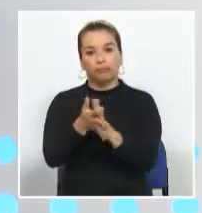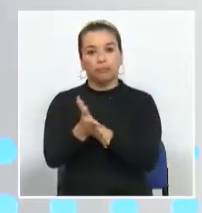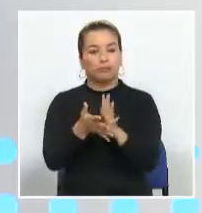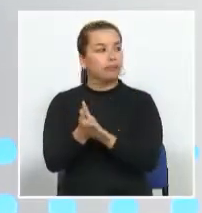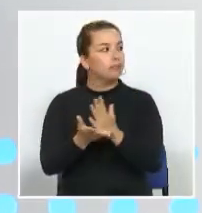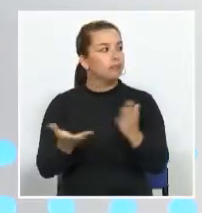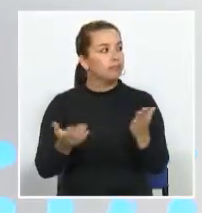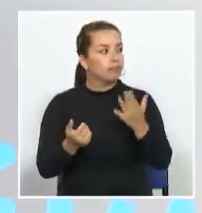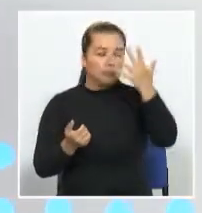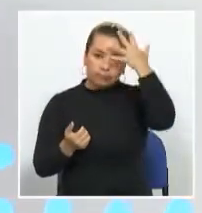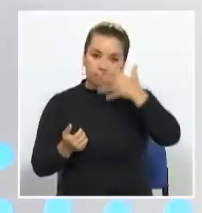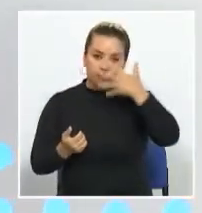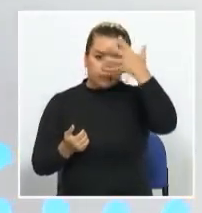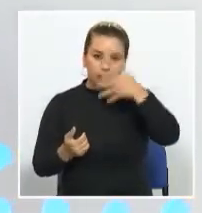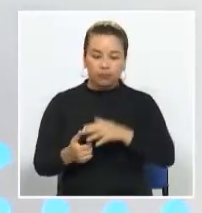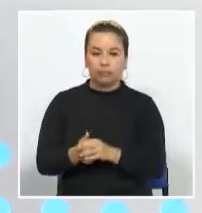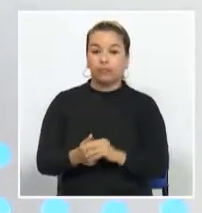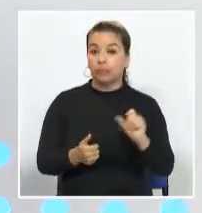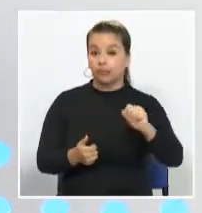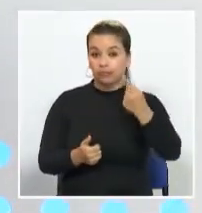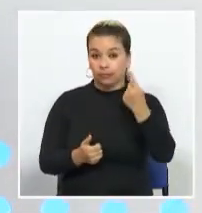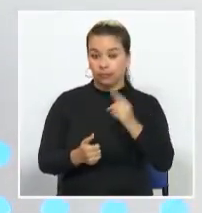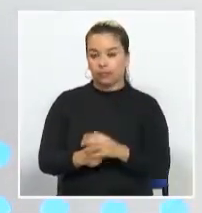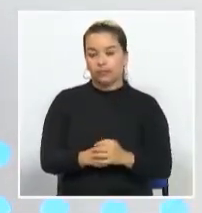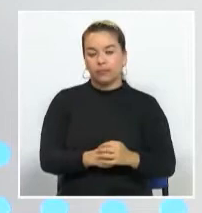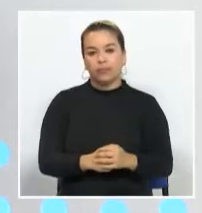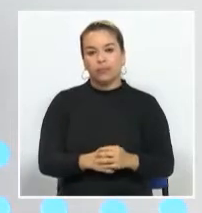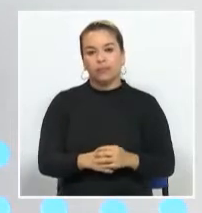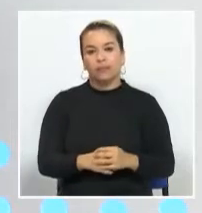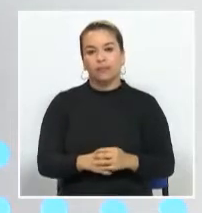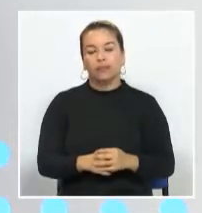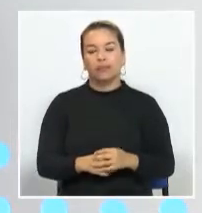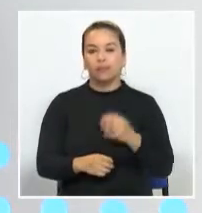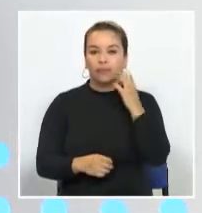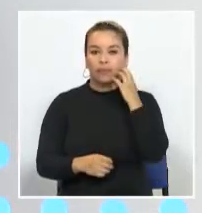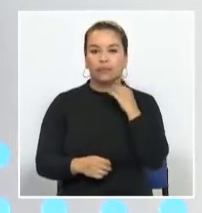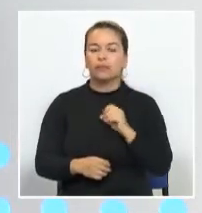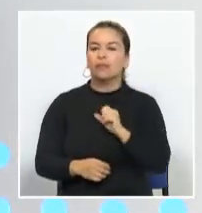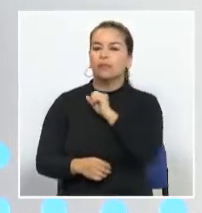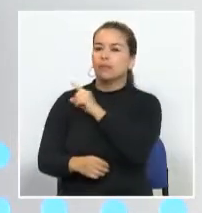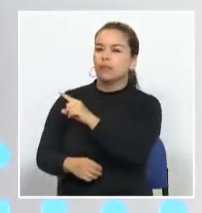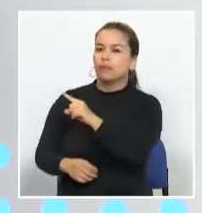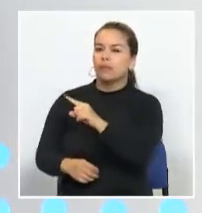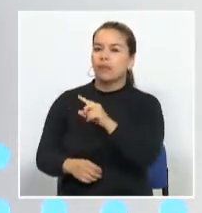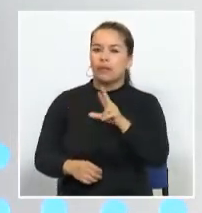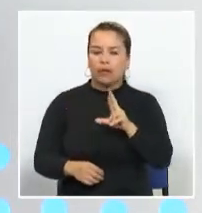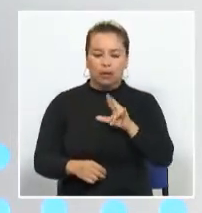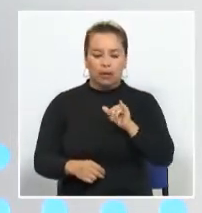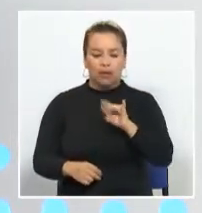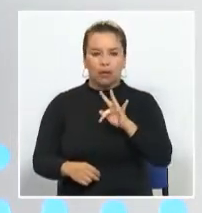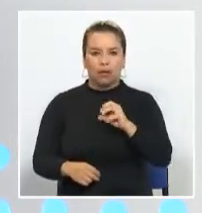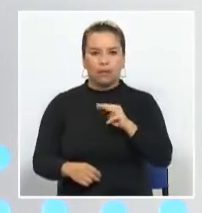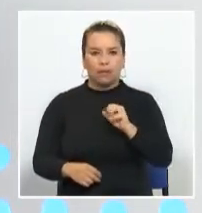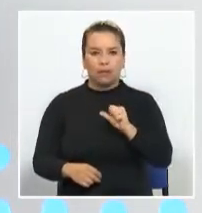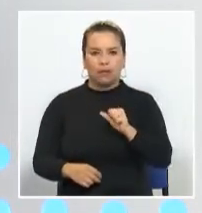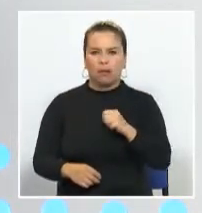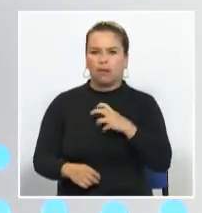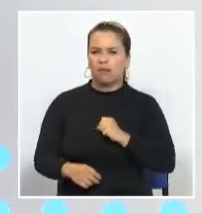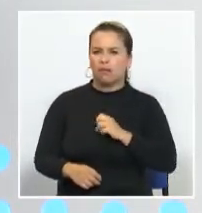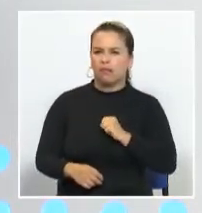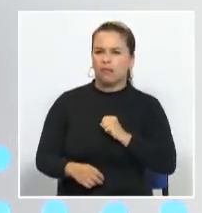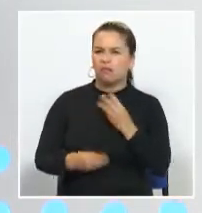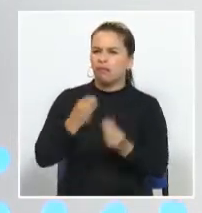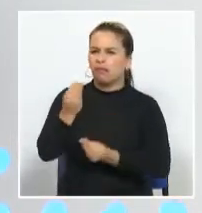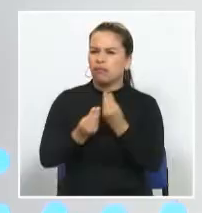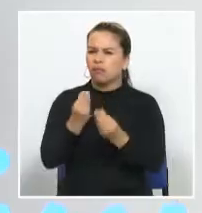de Facebook Live. Tenemos la primera pregunta, la hace Nelly Córdoba. Quiere saber qué es una arritmia cardíaca, cómo se puede tratar y qué efectos